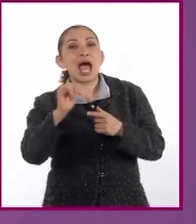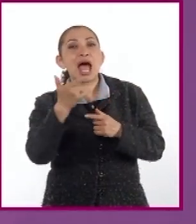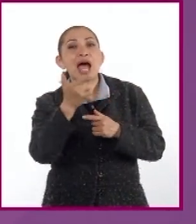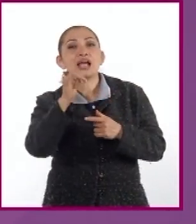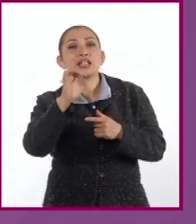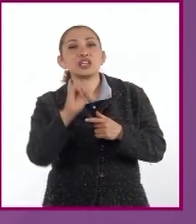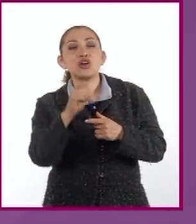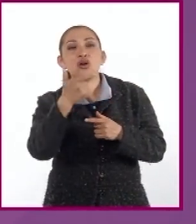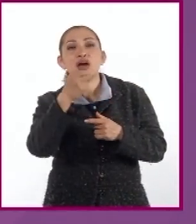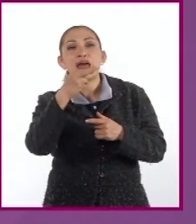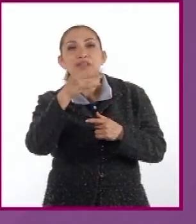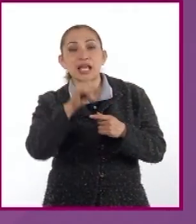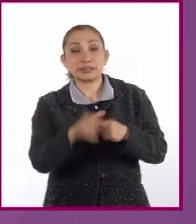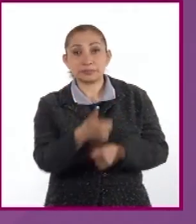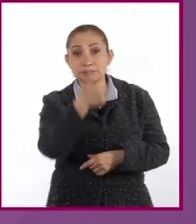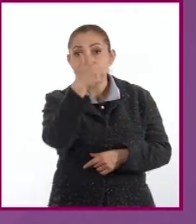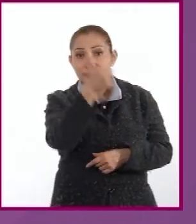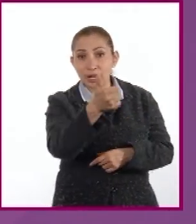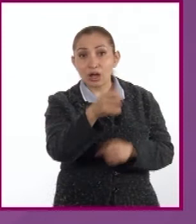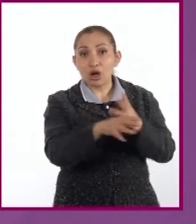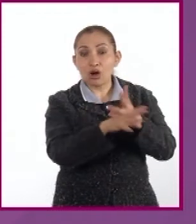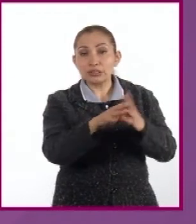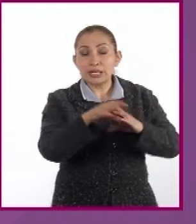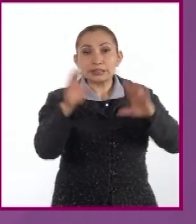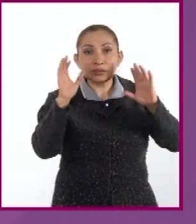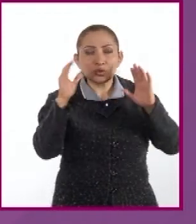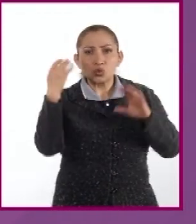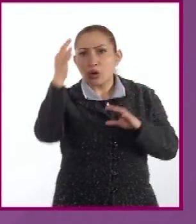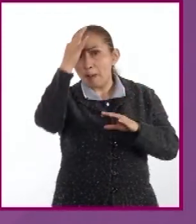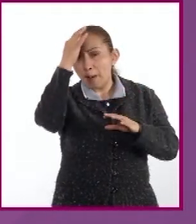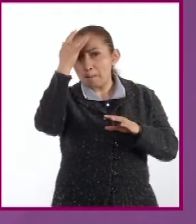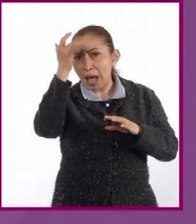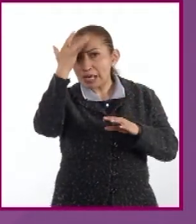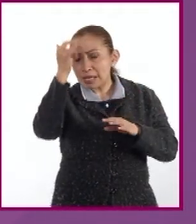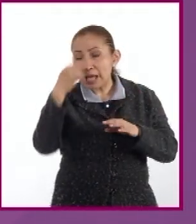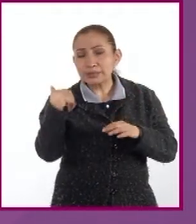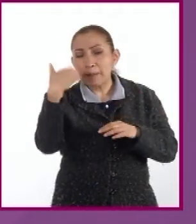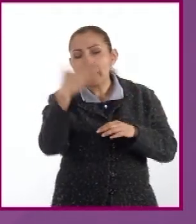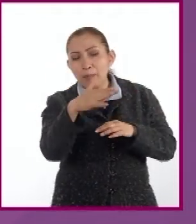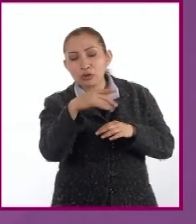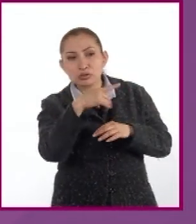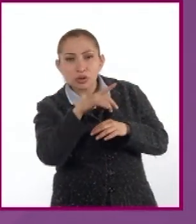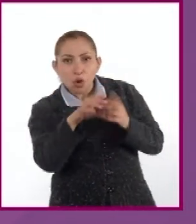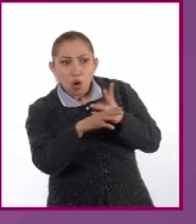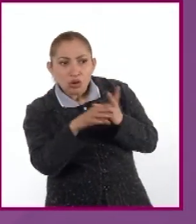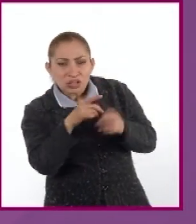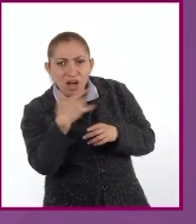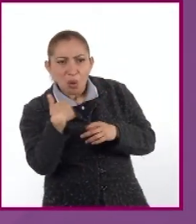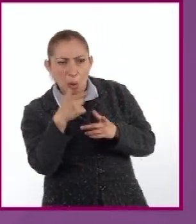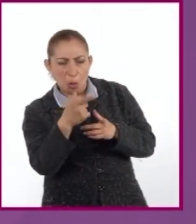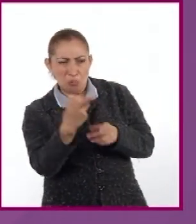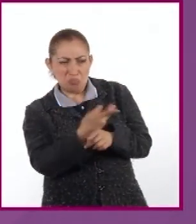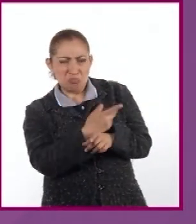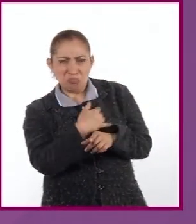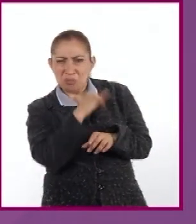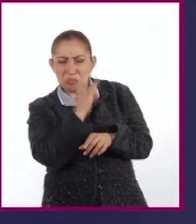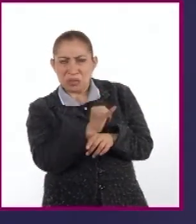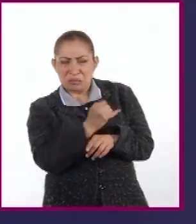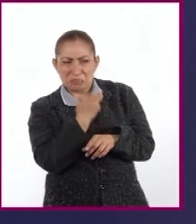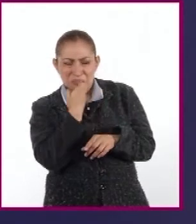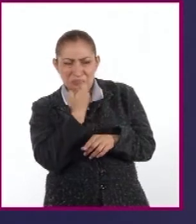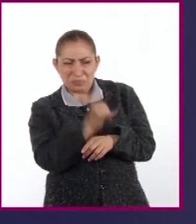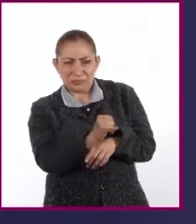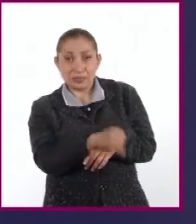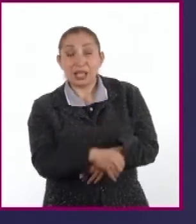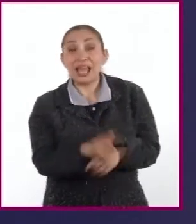hagiográficas. 6. Elementos fantásticos. Podemos saber de criaturas o sucesos inexistentes.